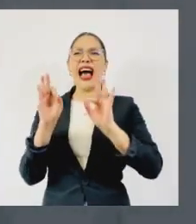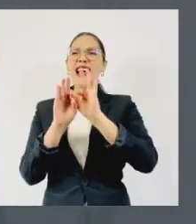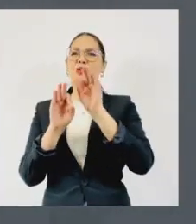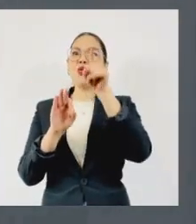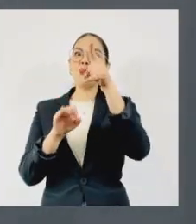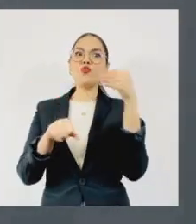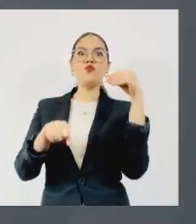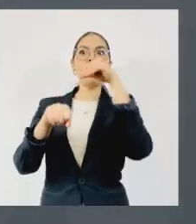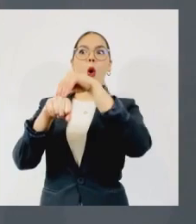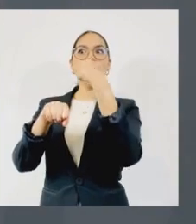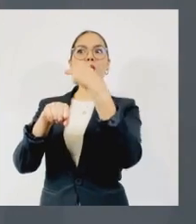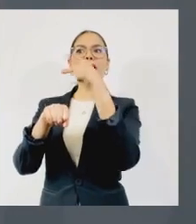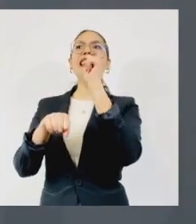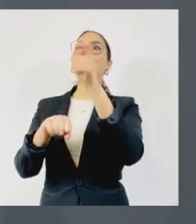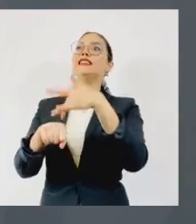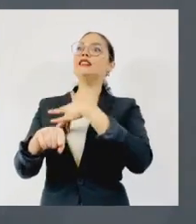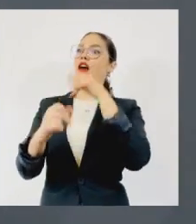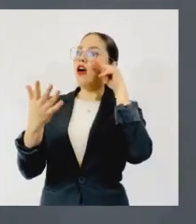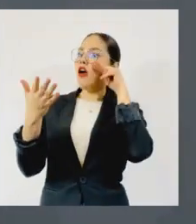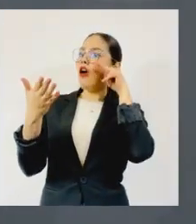tu nombre en la cima?